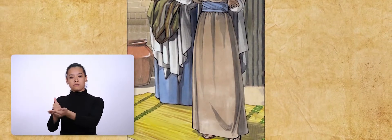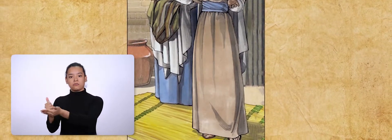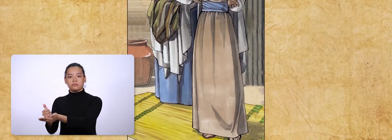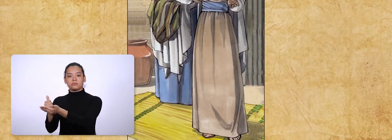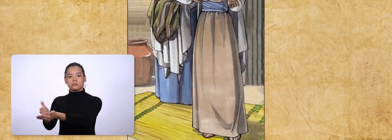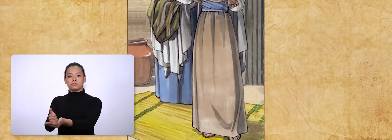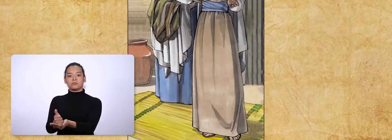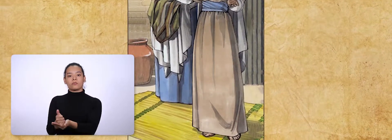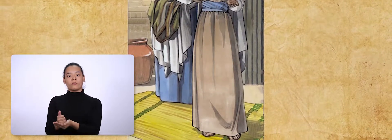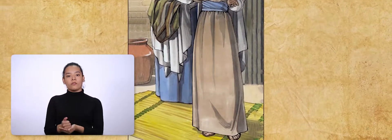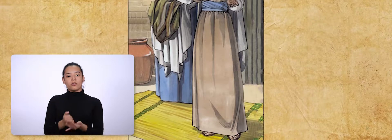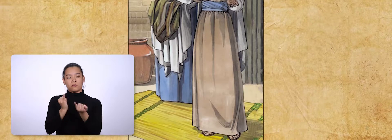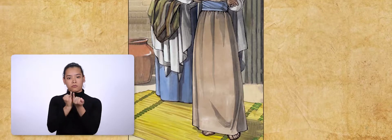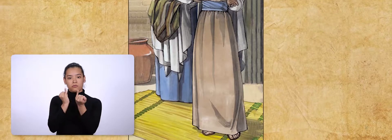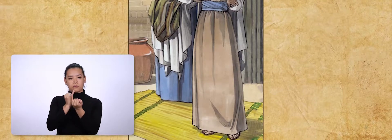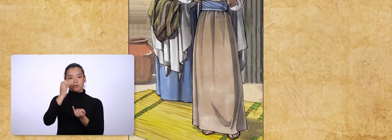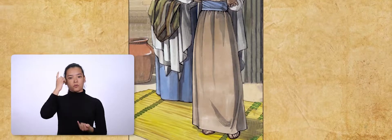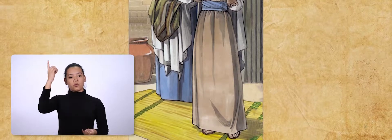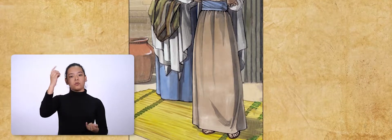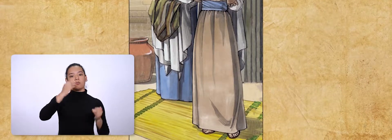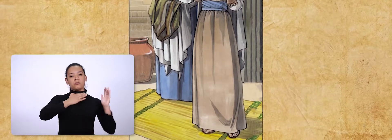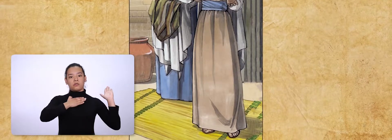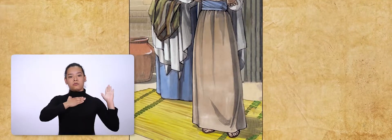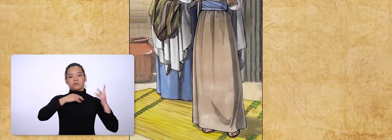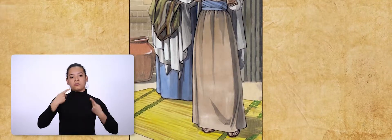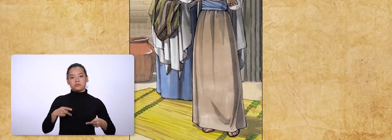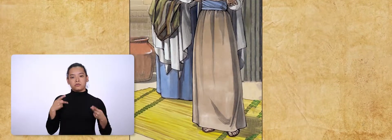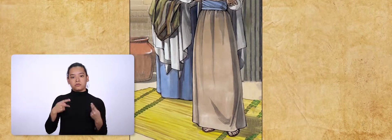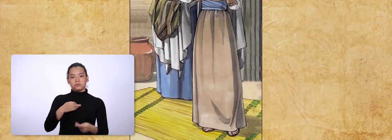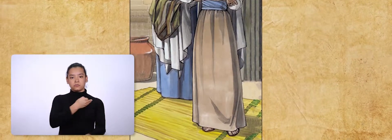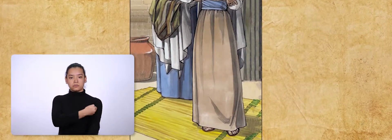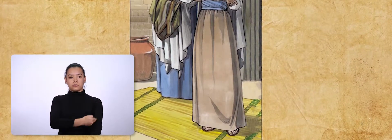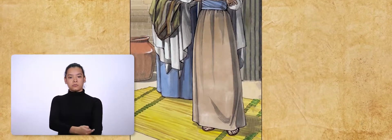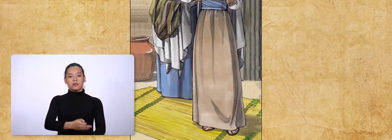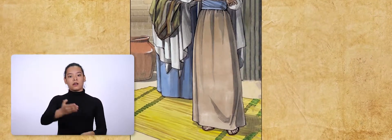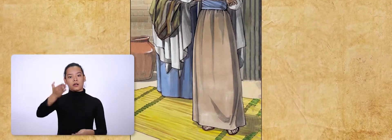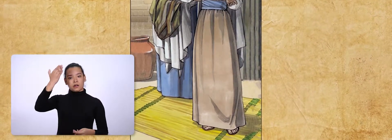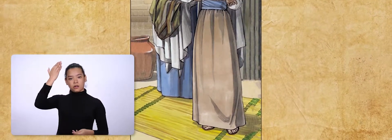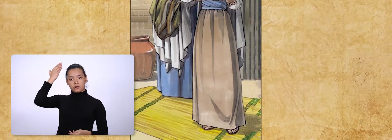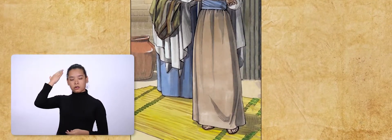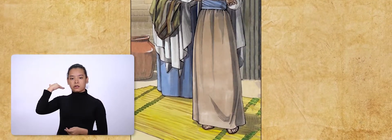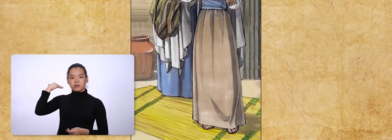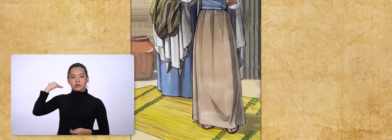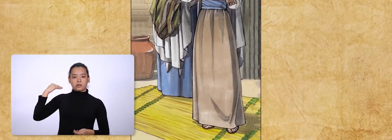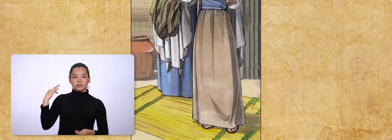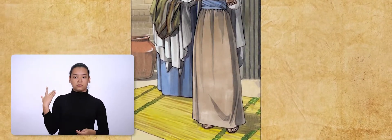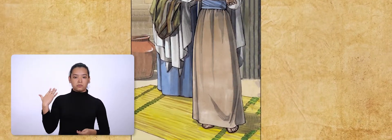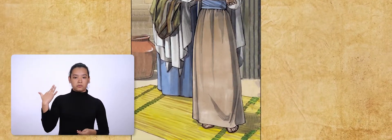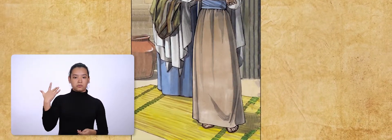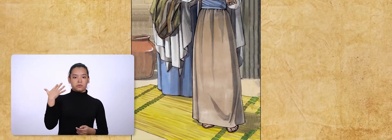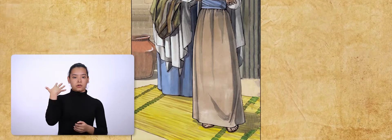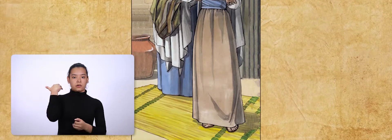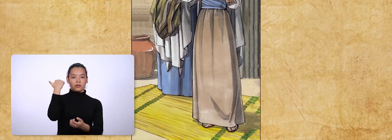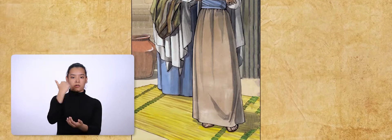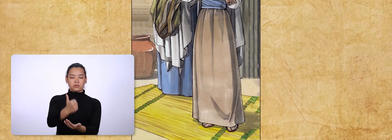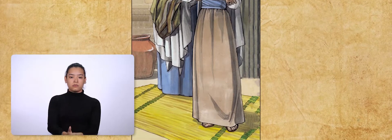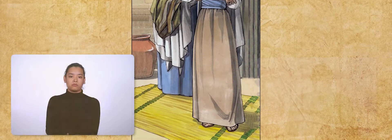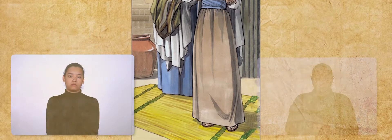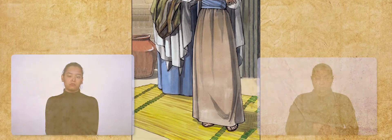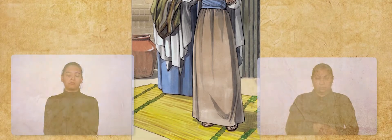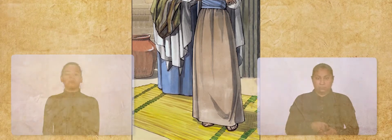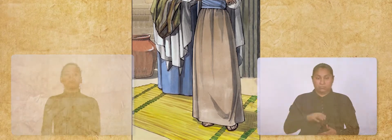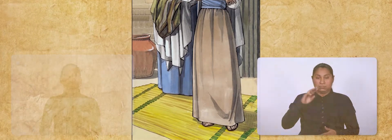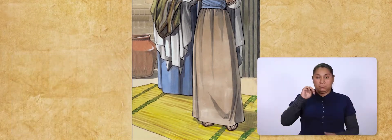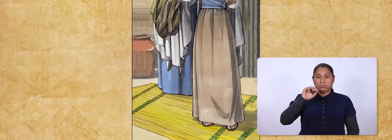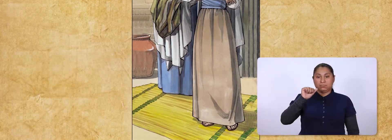y no se olvidó de tratarlo con misericordia. Así lo había prometido a nuestros antepasados, a Abraham